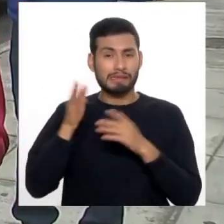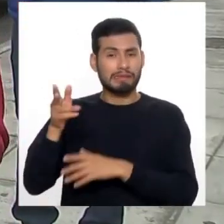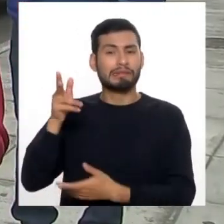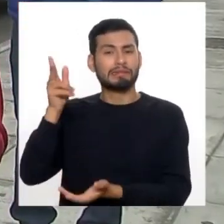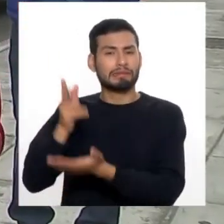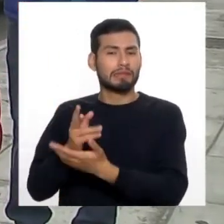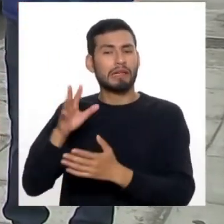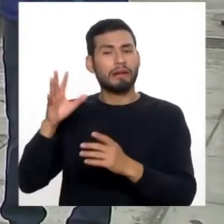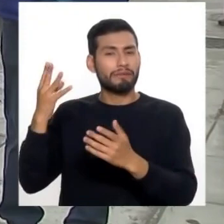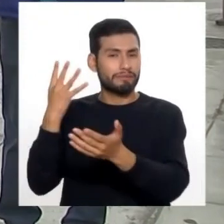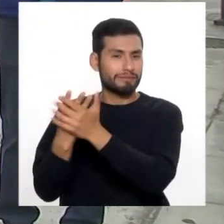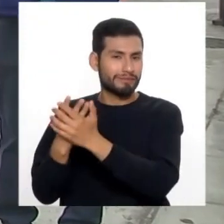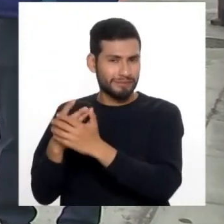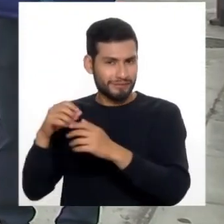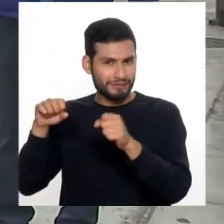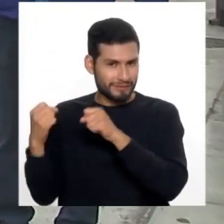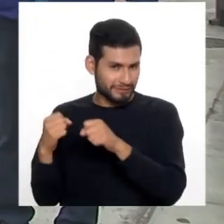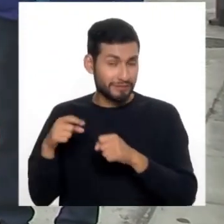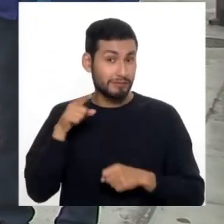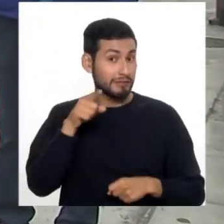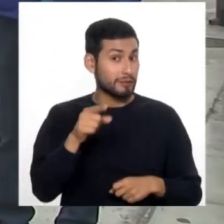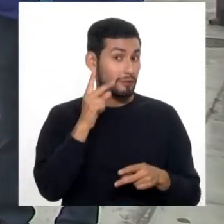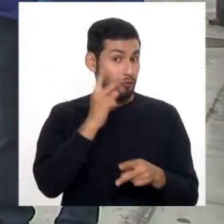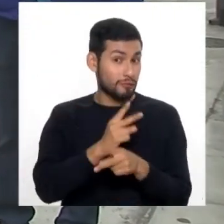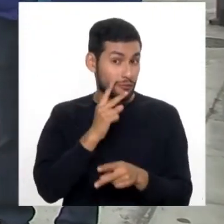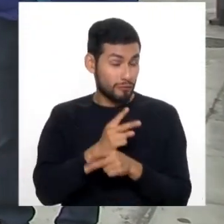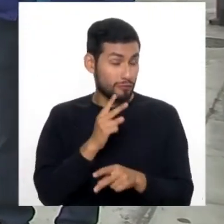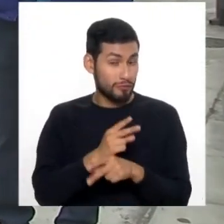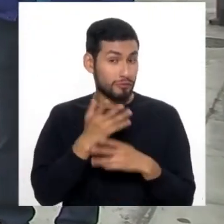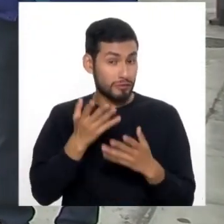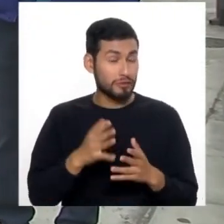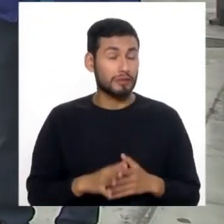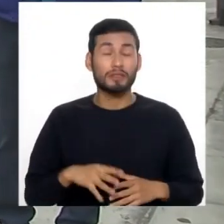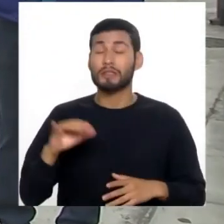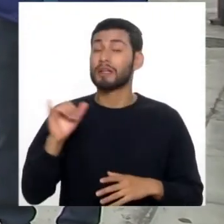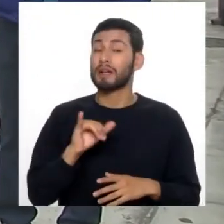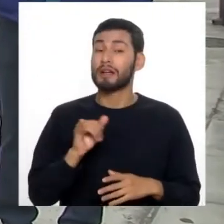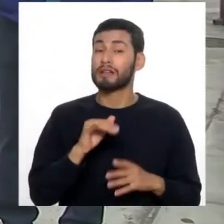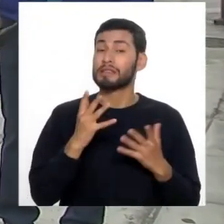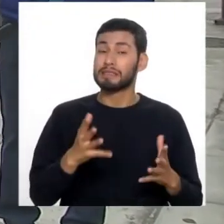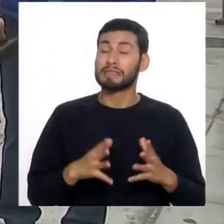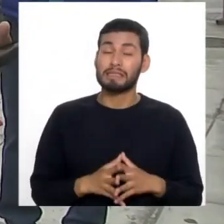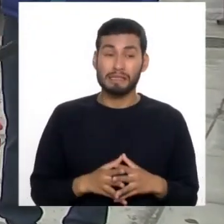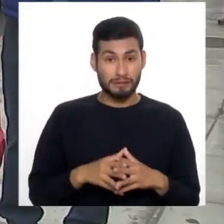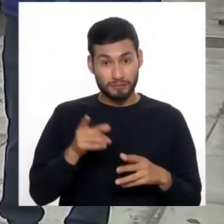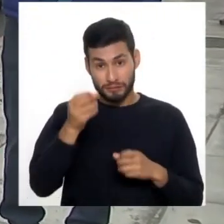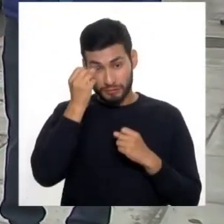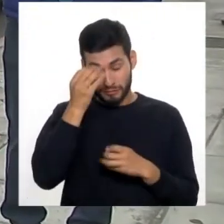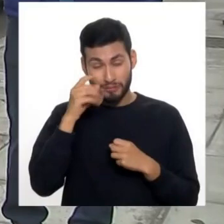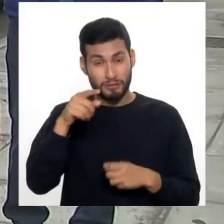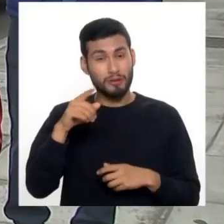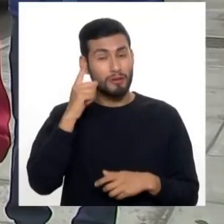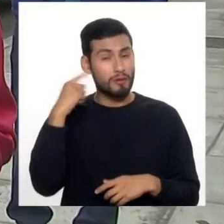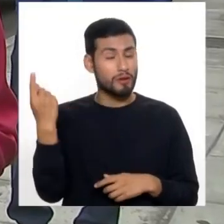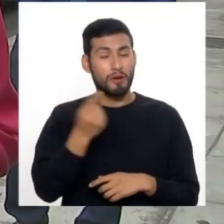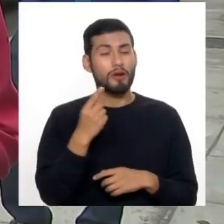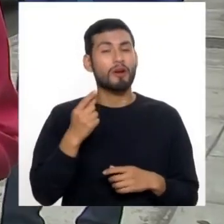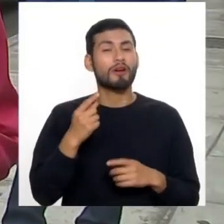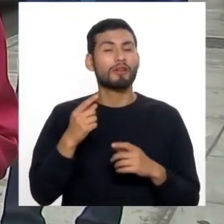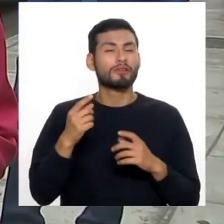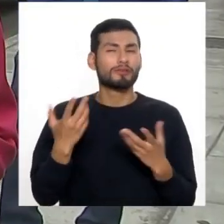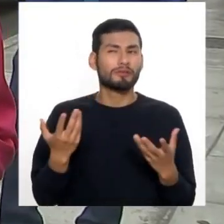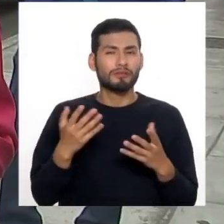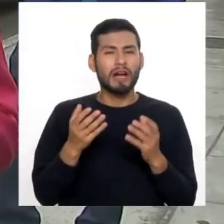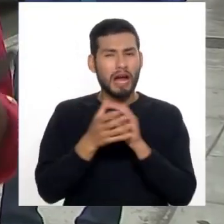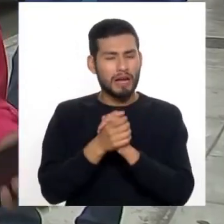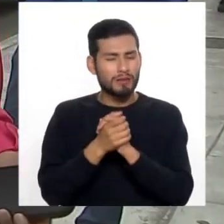Así que mucho cuidado, amigo, amiga conductora, y también información valiosa para todos